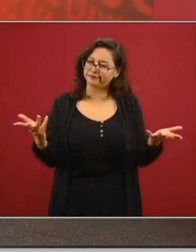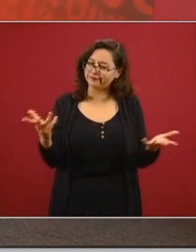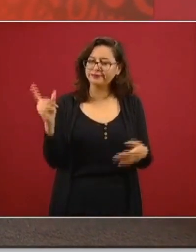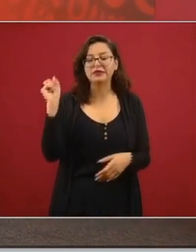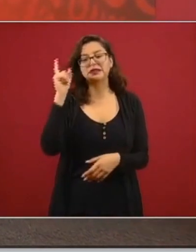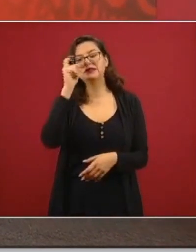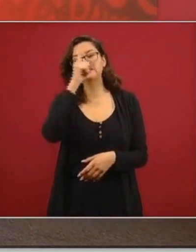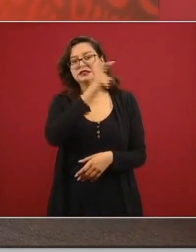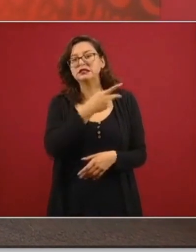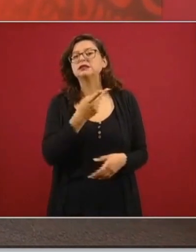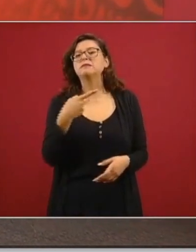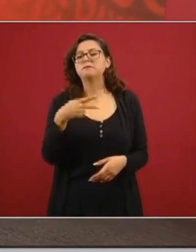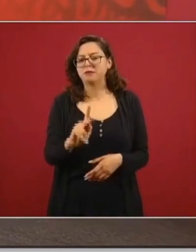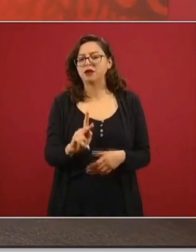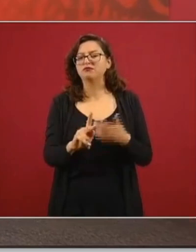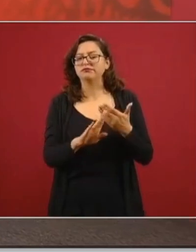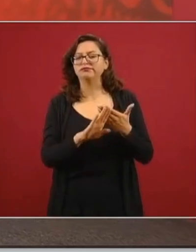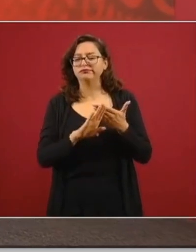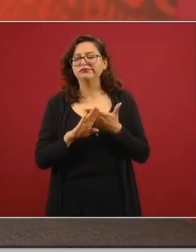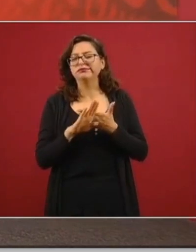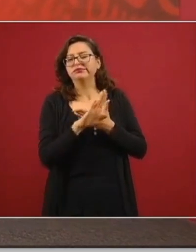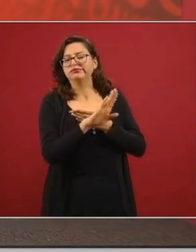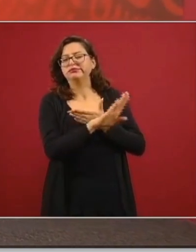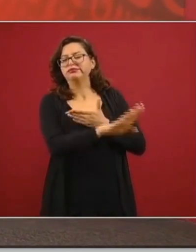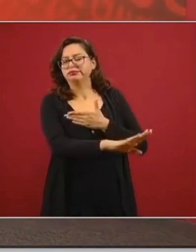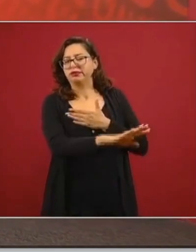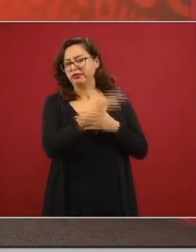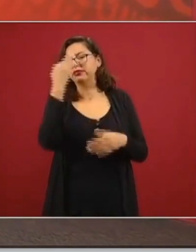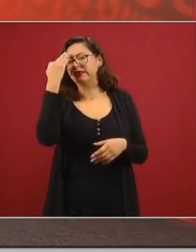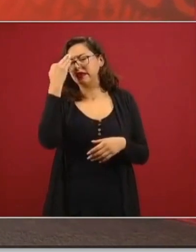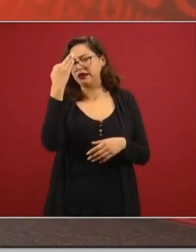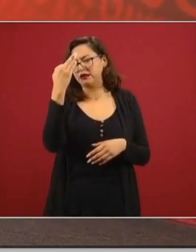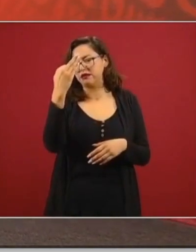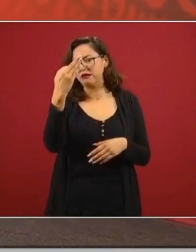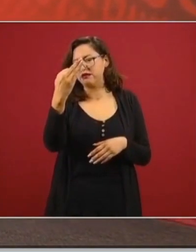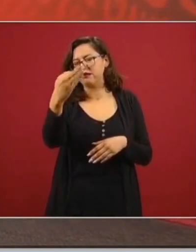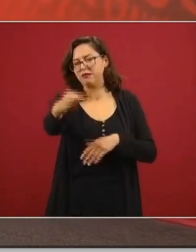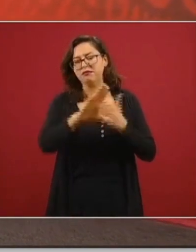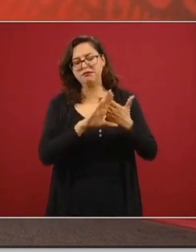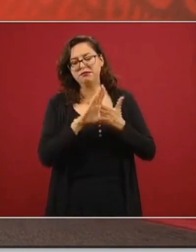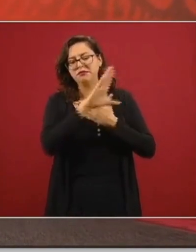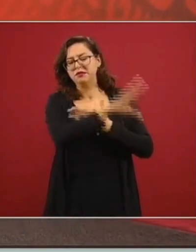sí de alejarla por mucho tiempo de la vida pública.